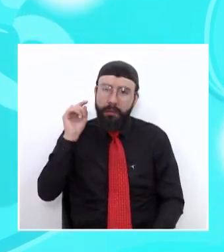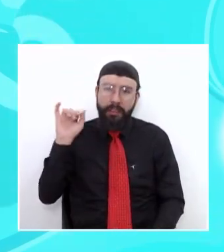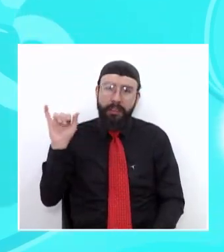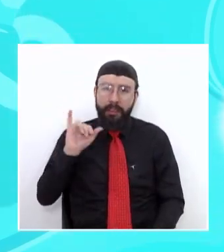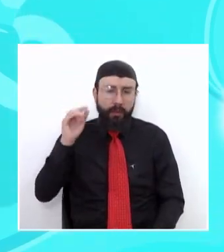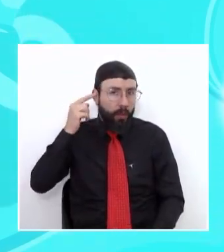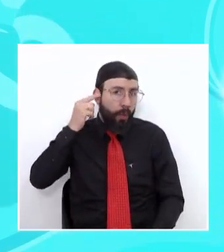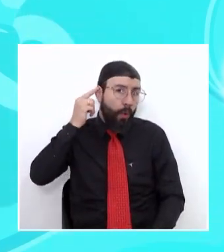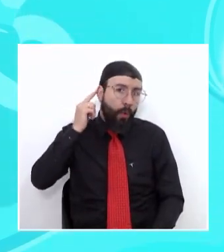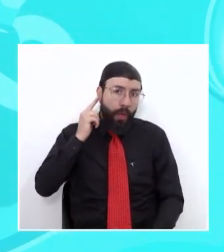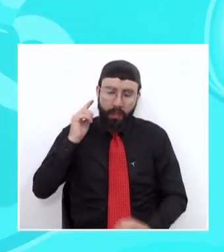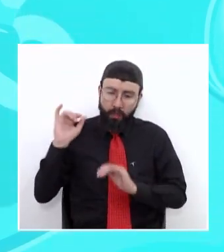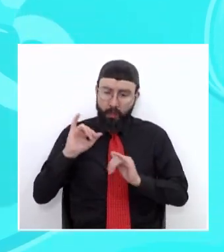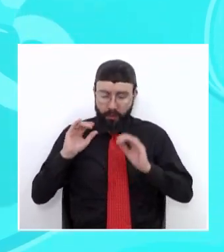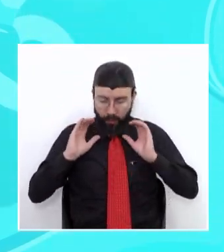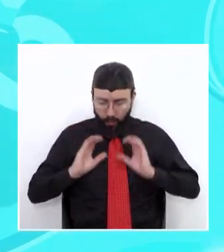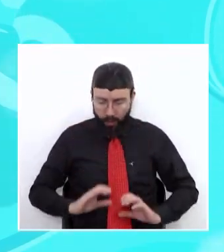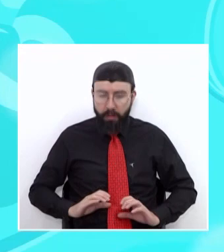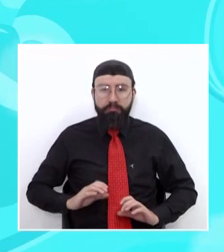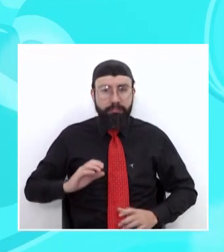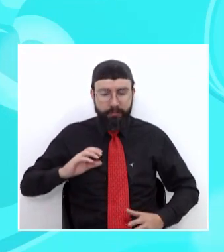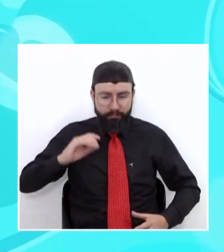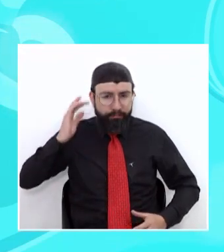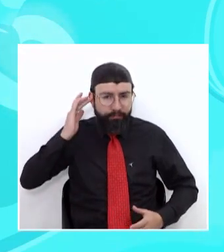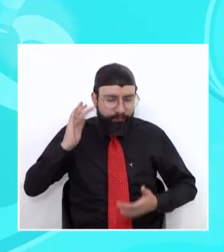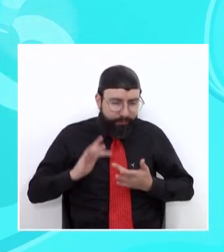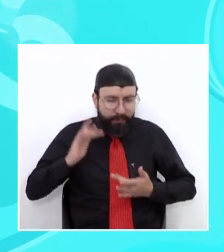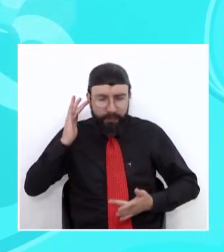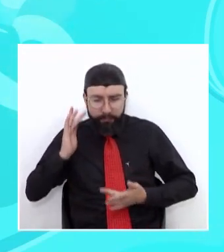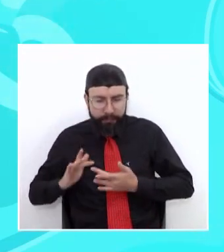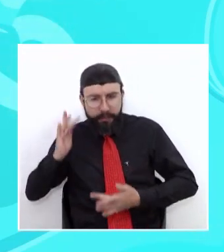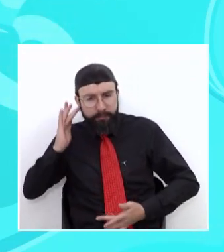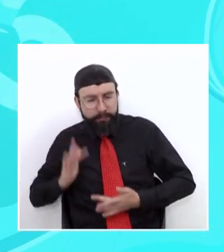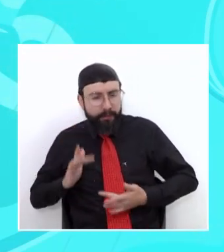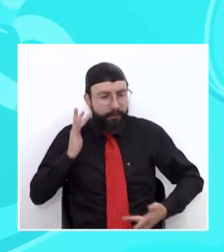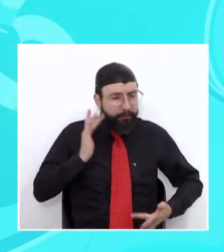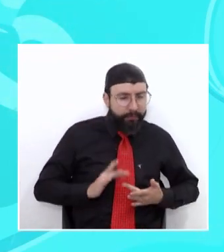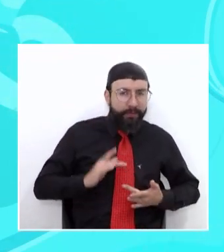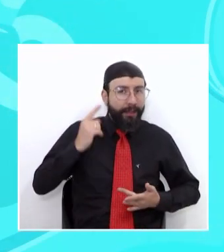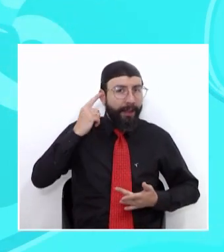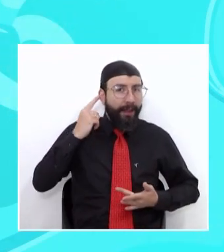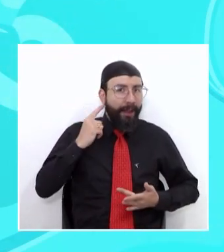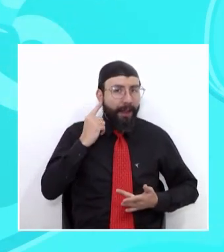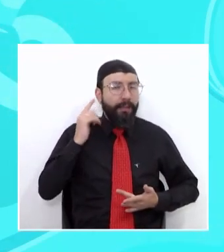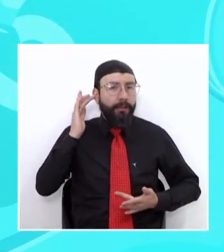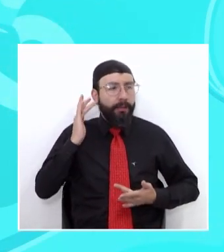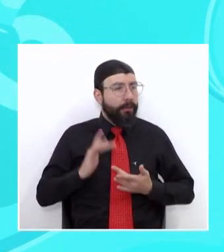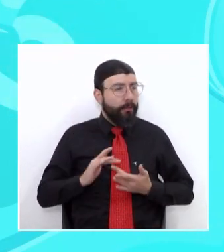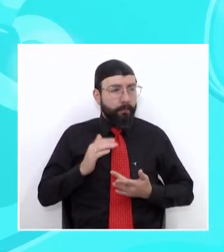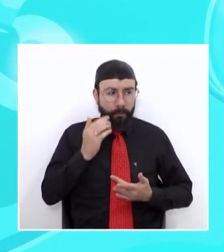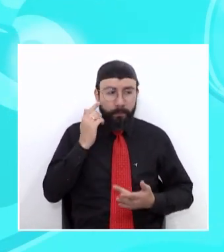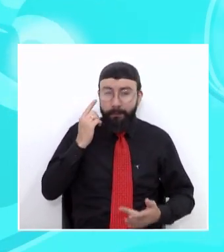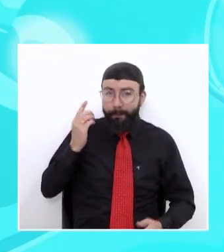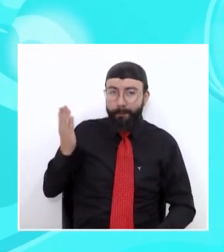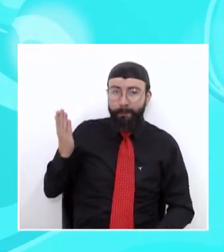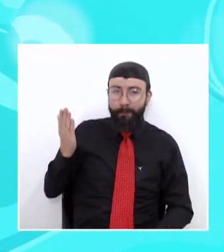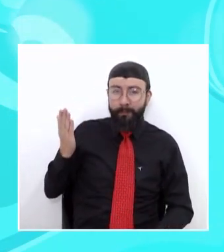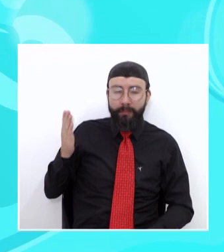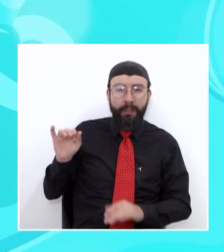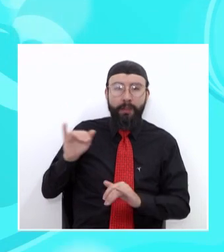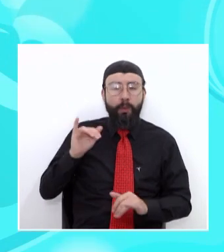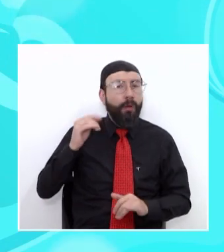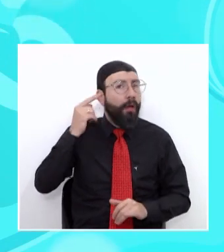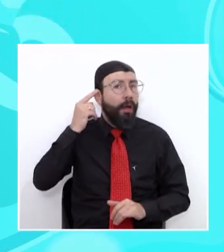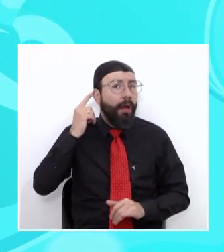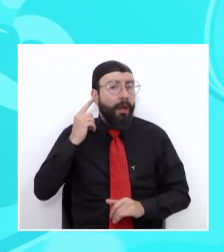todo nuestro cuerpo y si nos damos cuenta, digamos que aquí en esta zona es como si fuera un feto